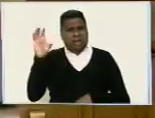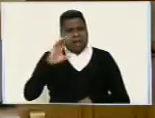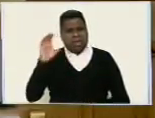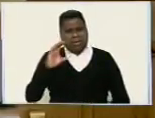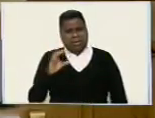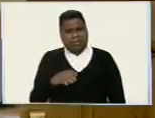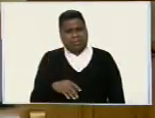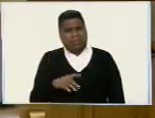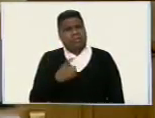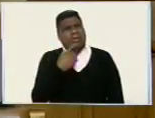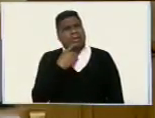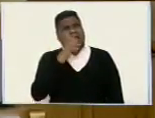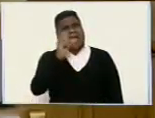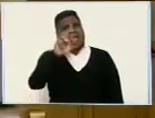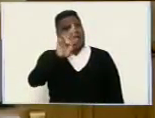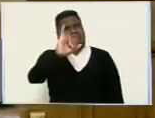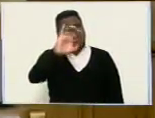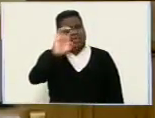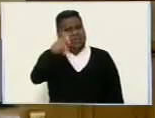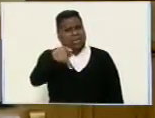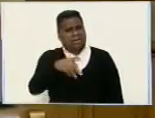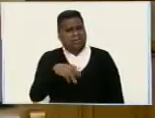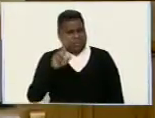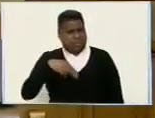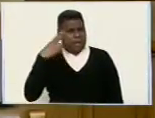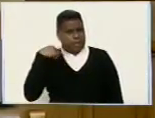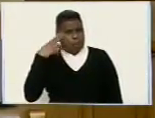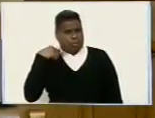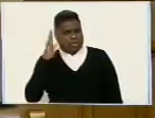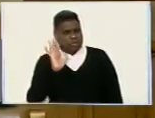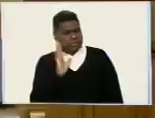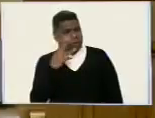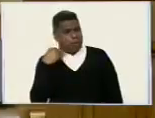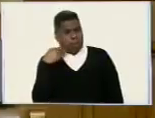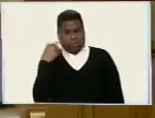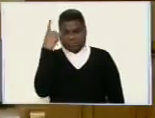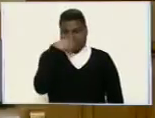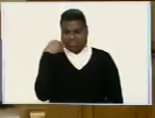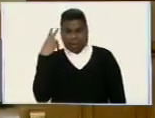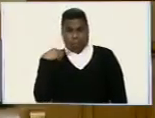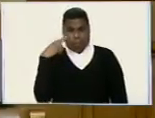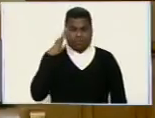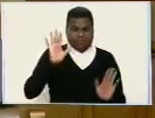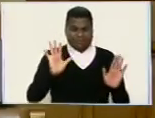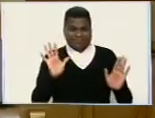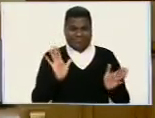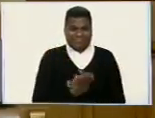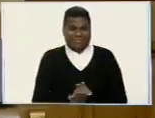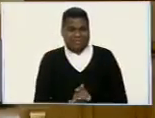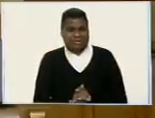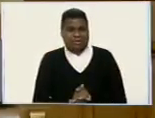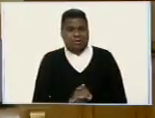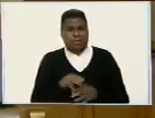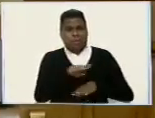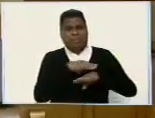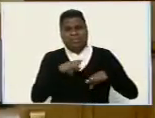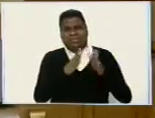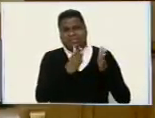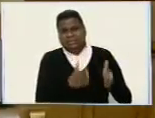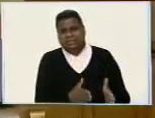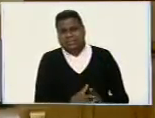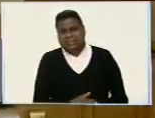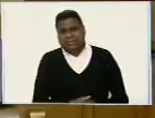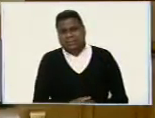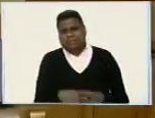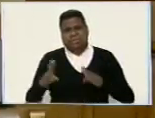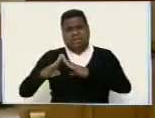estaba Erika. Erika creo que es así, tipo negra también, ¿no? Sí, puede ser, la negra Erika. Un abrazo a Erika. Como ministra creo que del despacho, o de